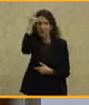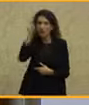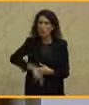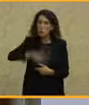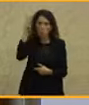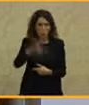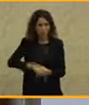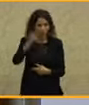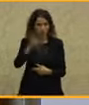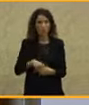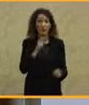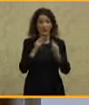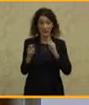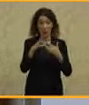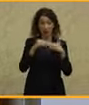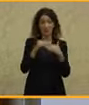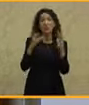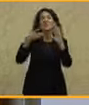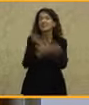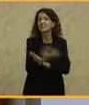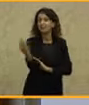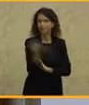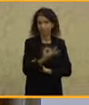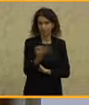nunca. Entrevistar a un paciente significa